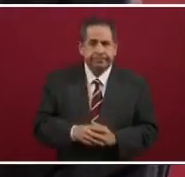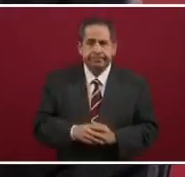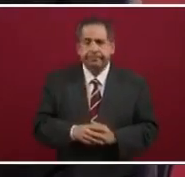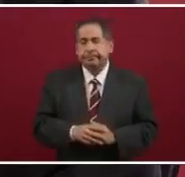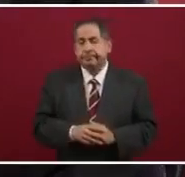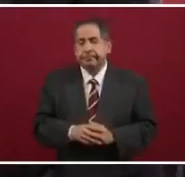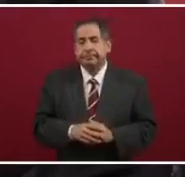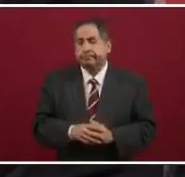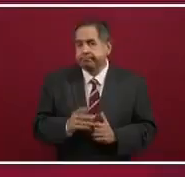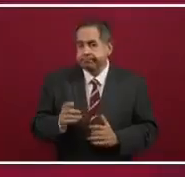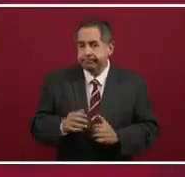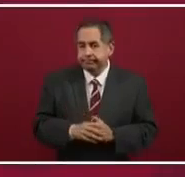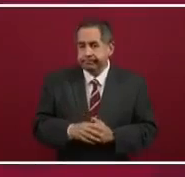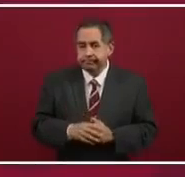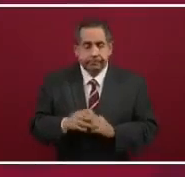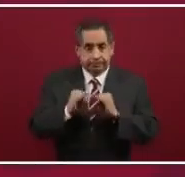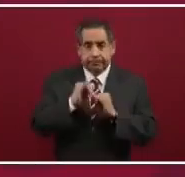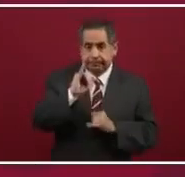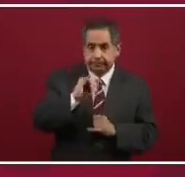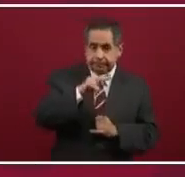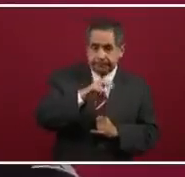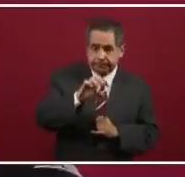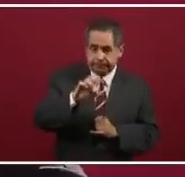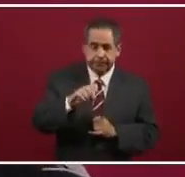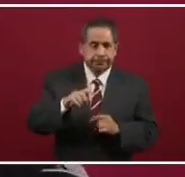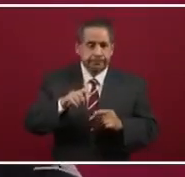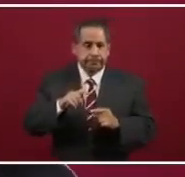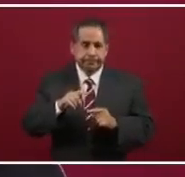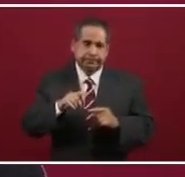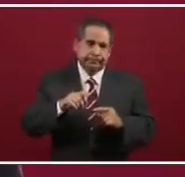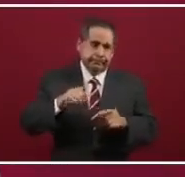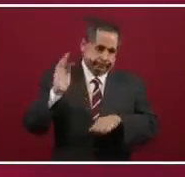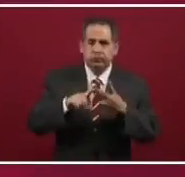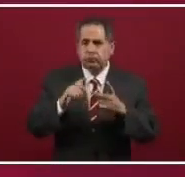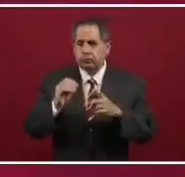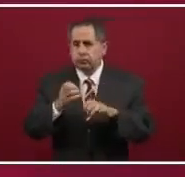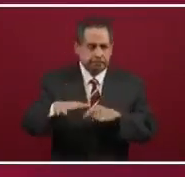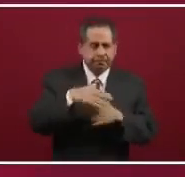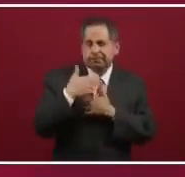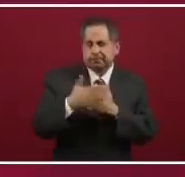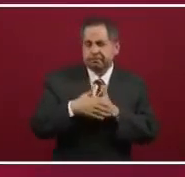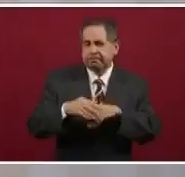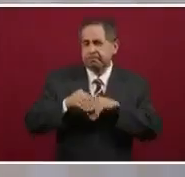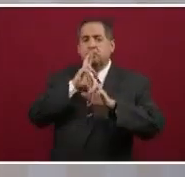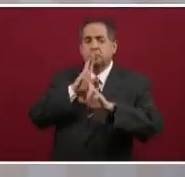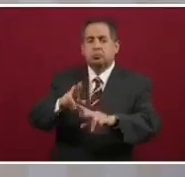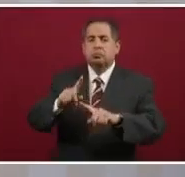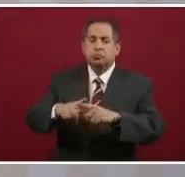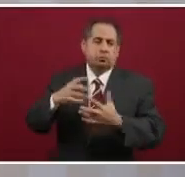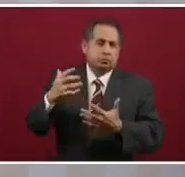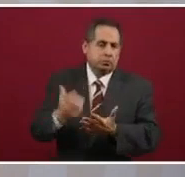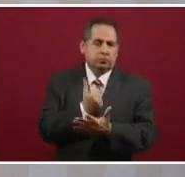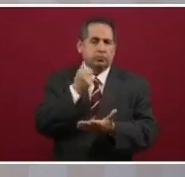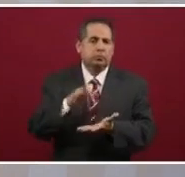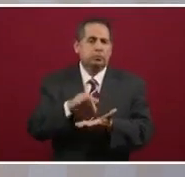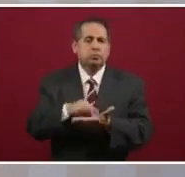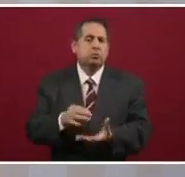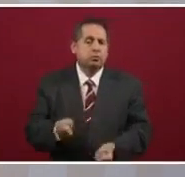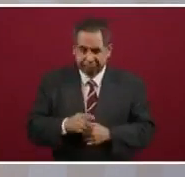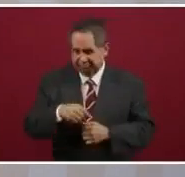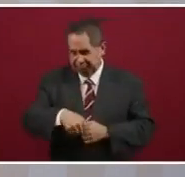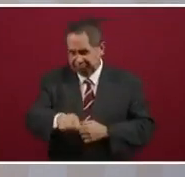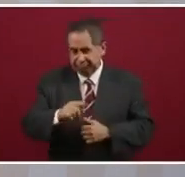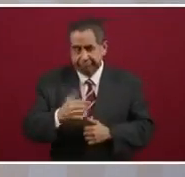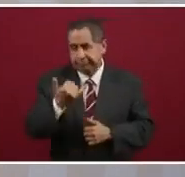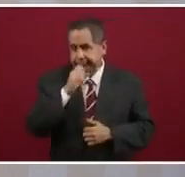caso el Instituto Electoral, los institutos electorales estatales pues van a dar los resultados y existen